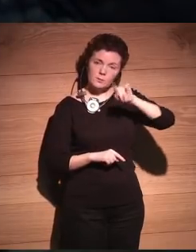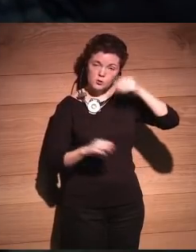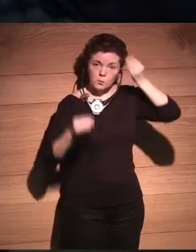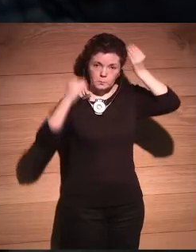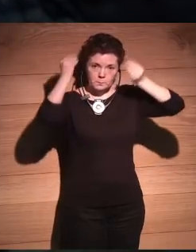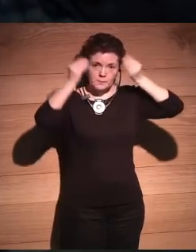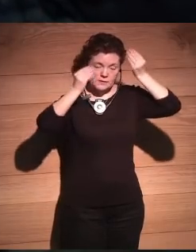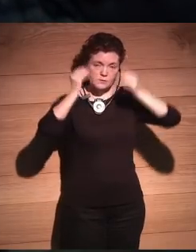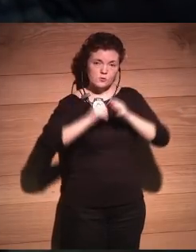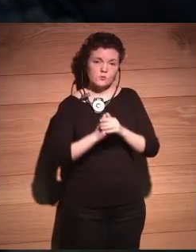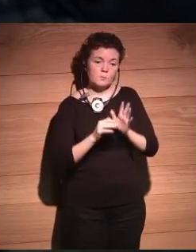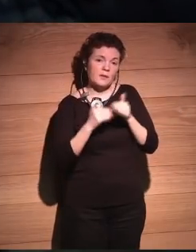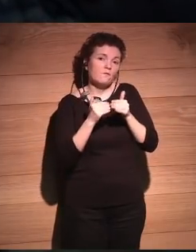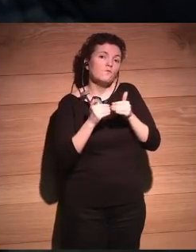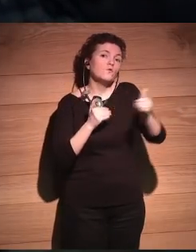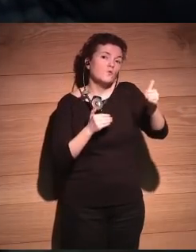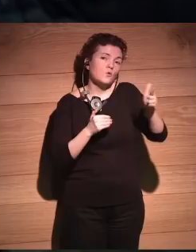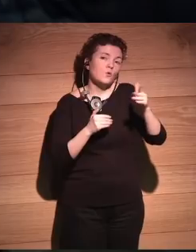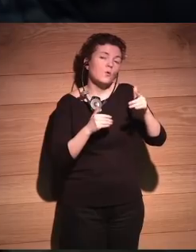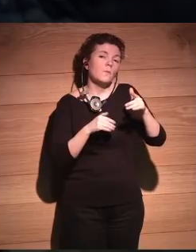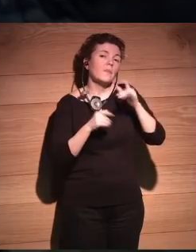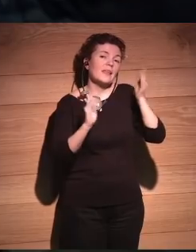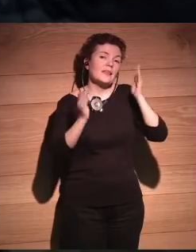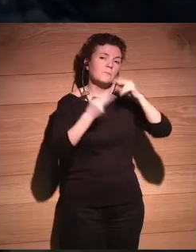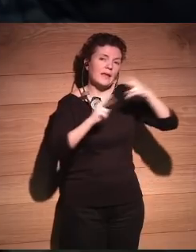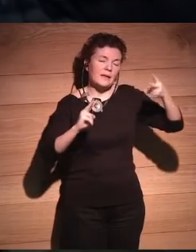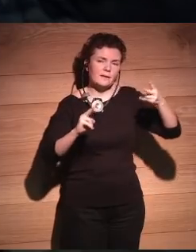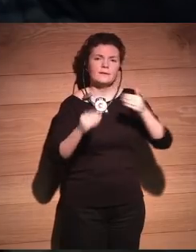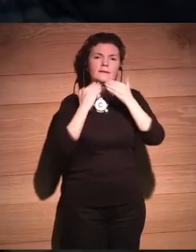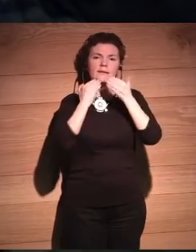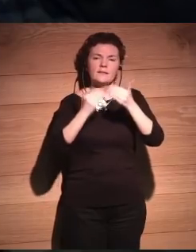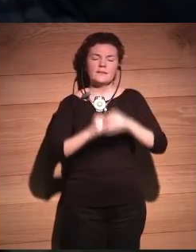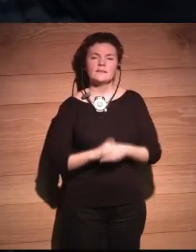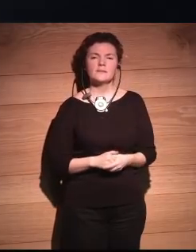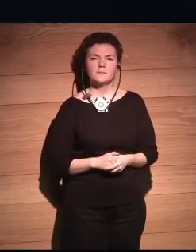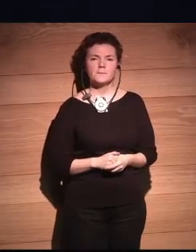pienso, en futuro por la terapia génica. Gracias.